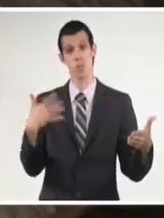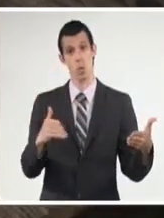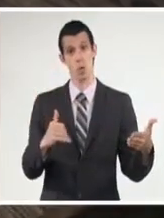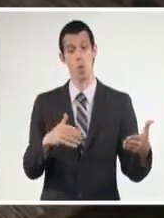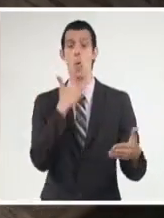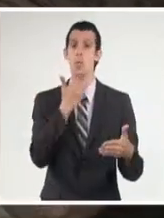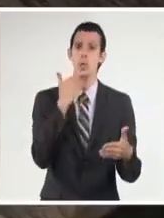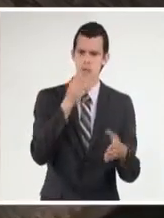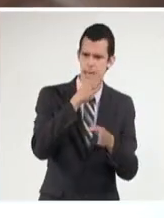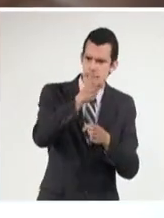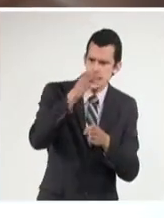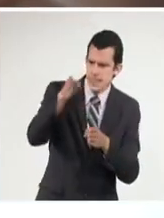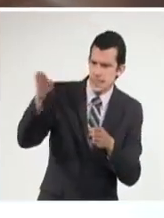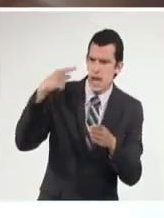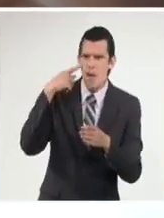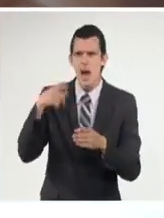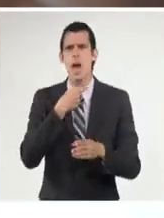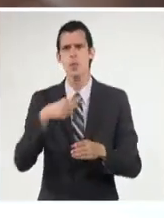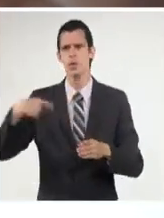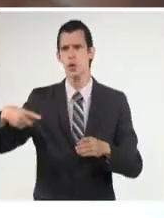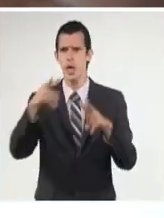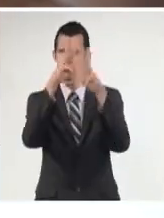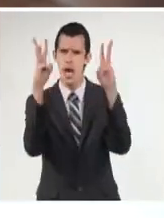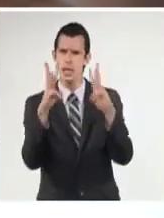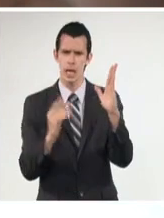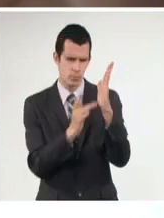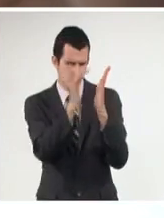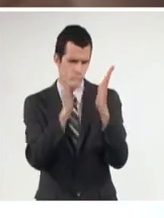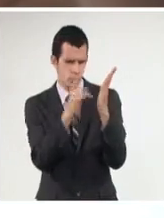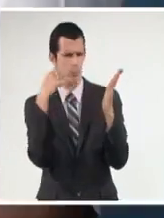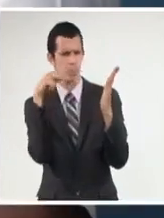sistemático a estos ilícitos, aunque algunos crean que pueden